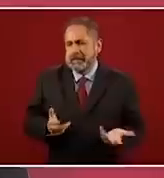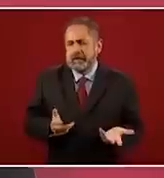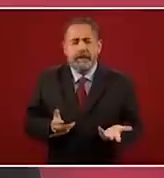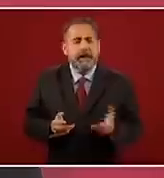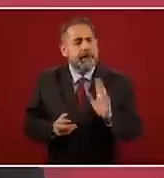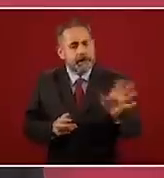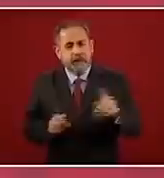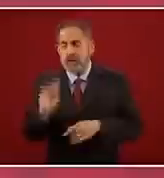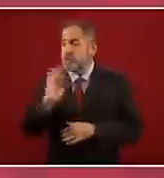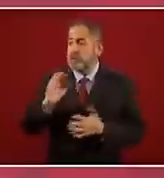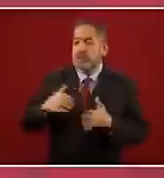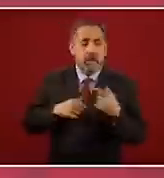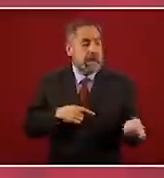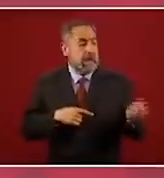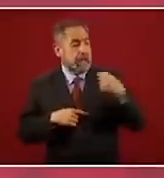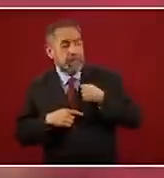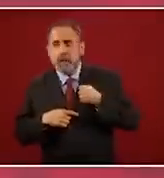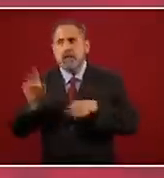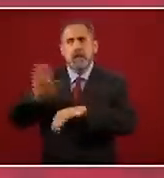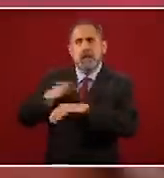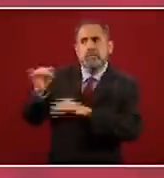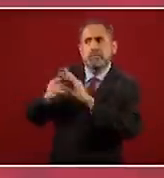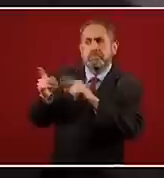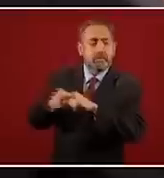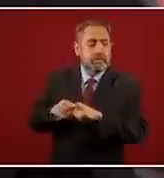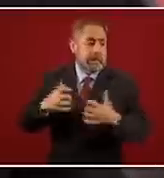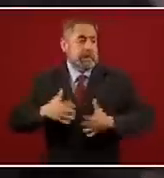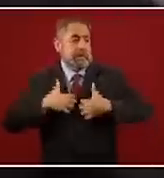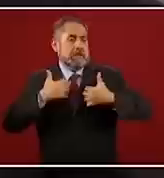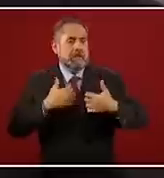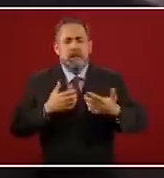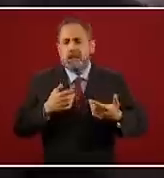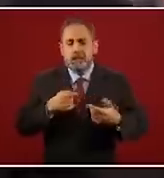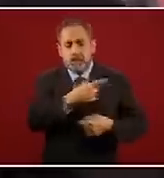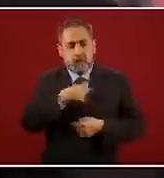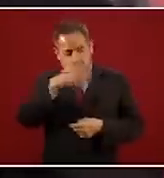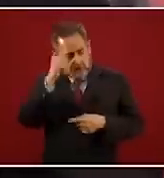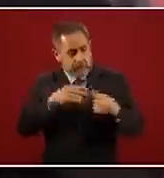Si yo me voy a enojar porque me critican, o sea, porque no están de acuerdo